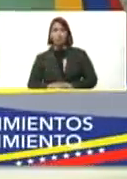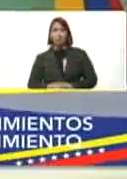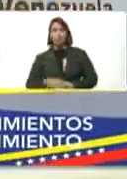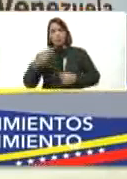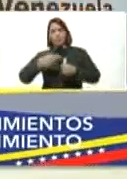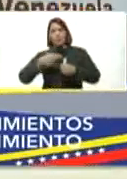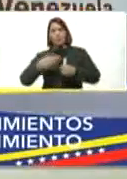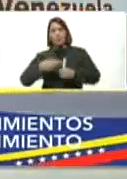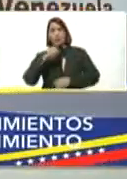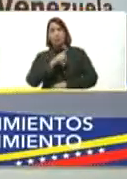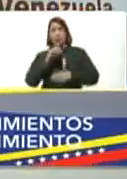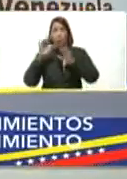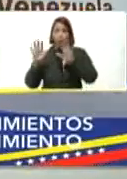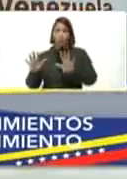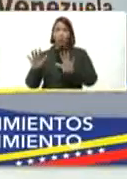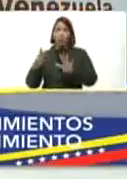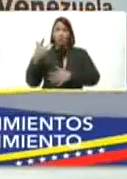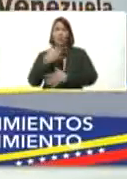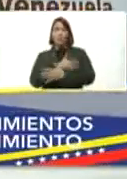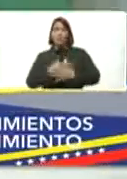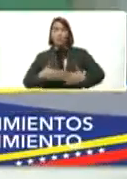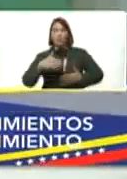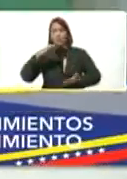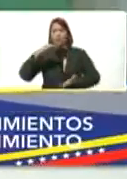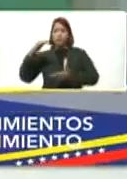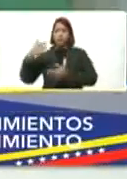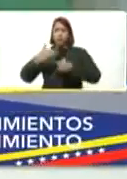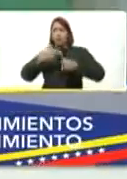Petróleo a 110, 3 millones de barriles.